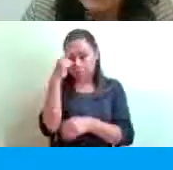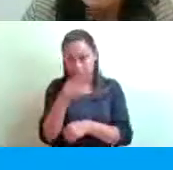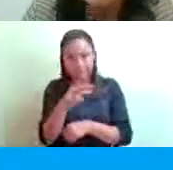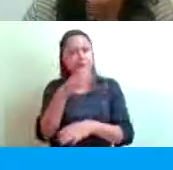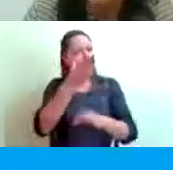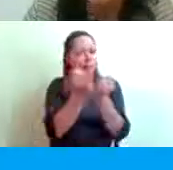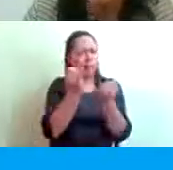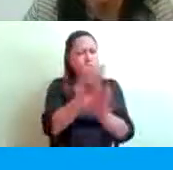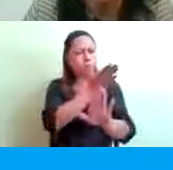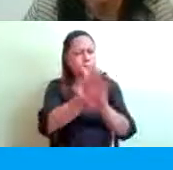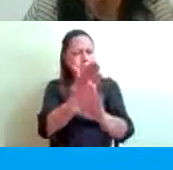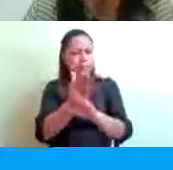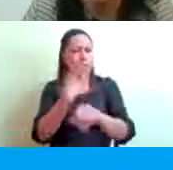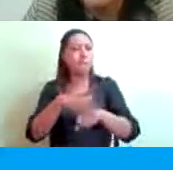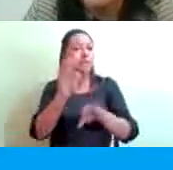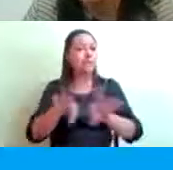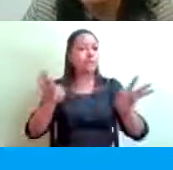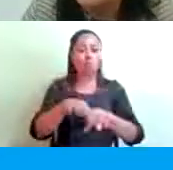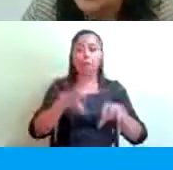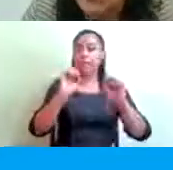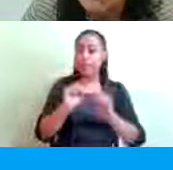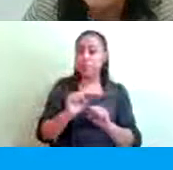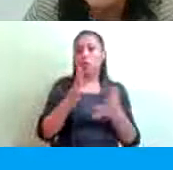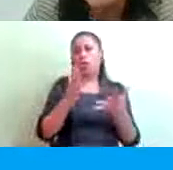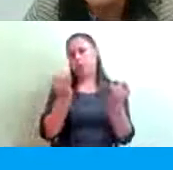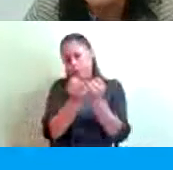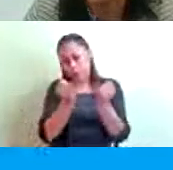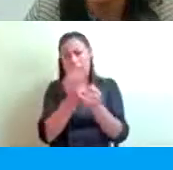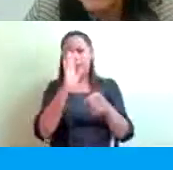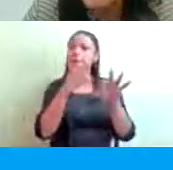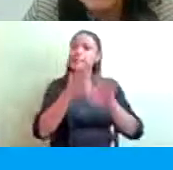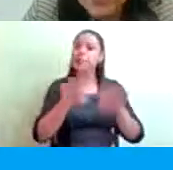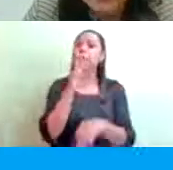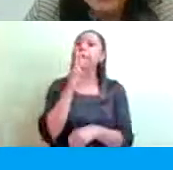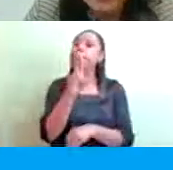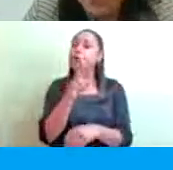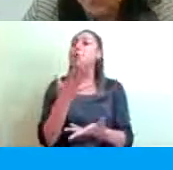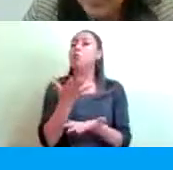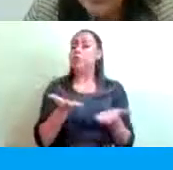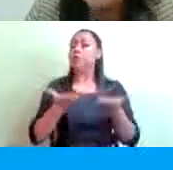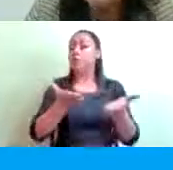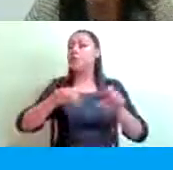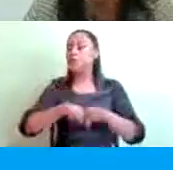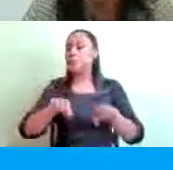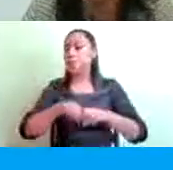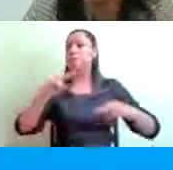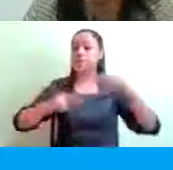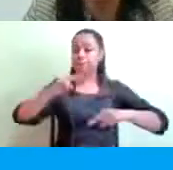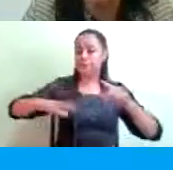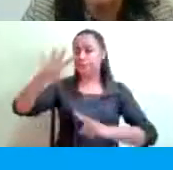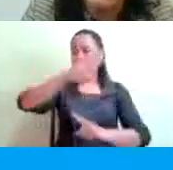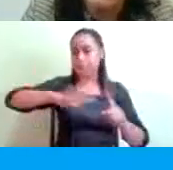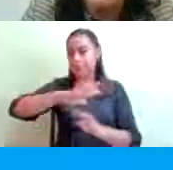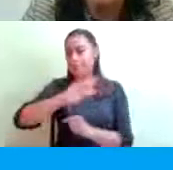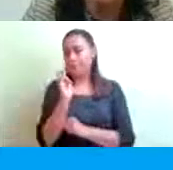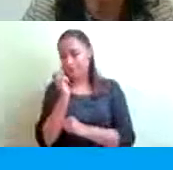efectos como las principales soluciones se tienen que dar a nivel local y es por eso que pues es